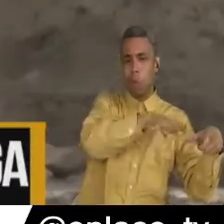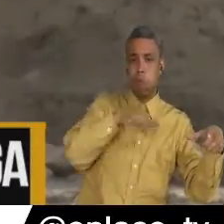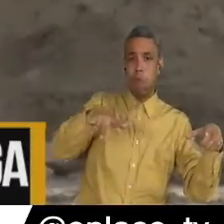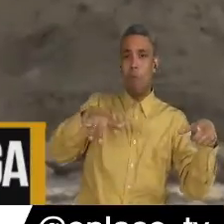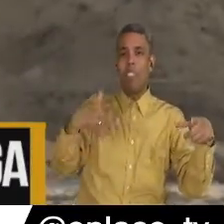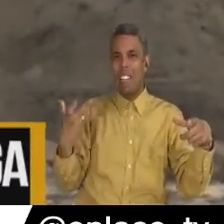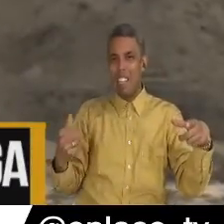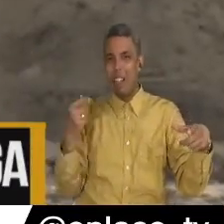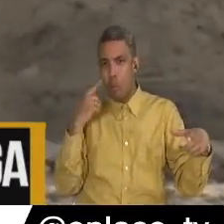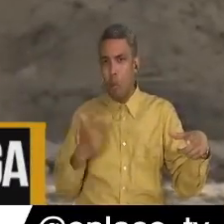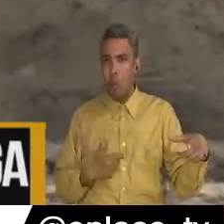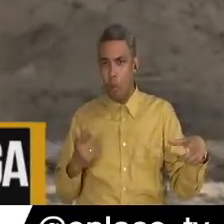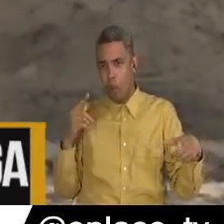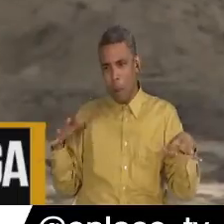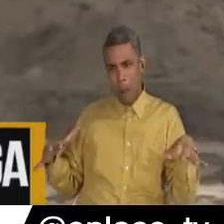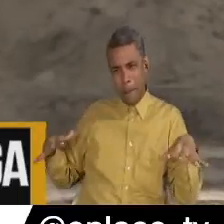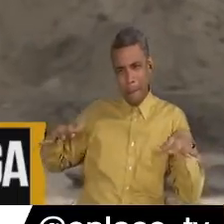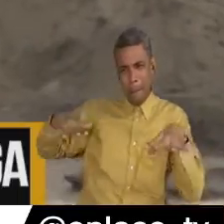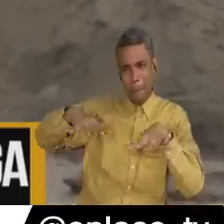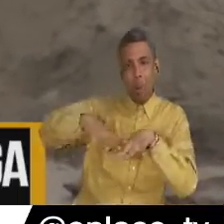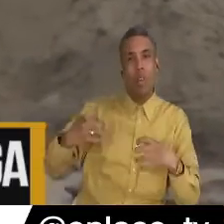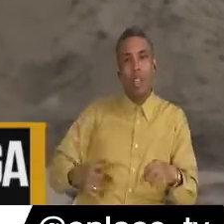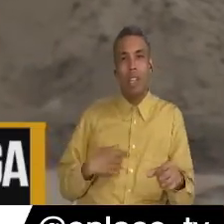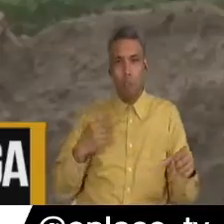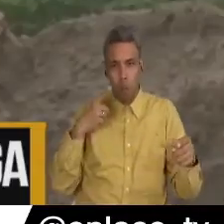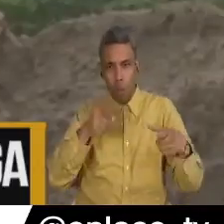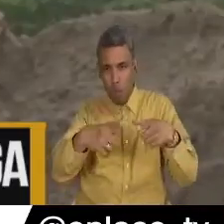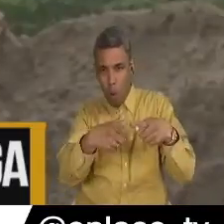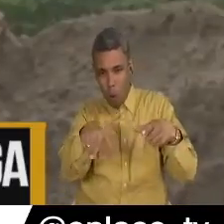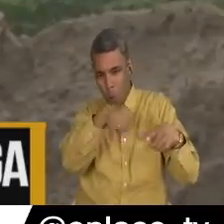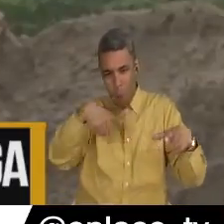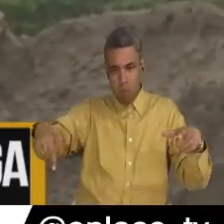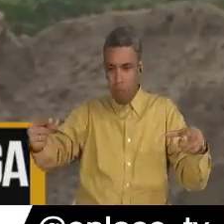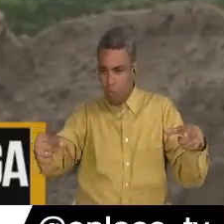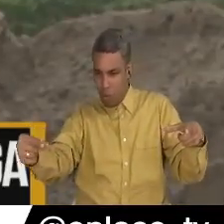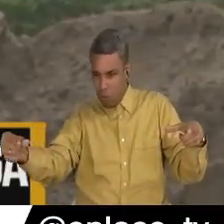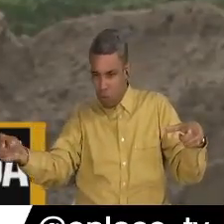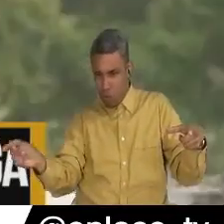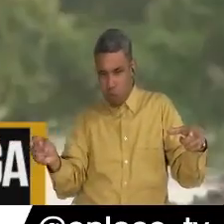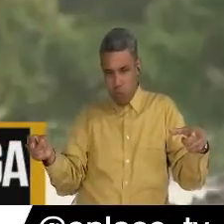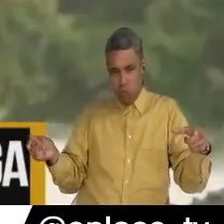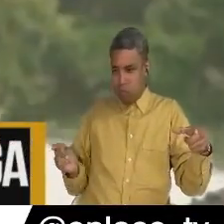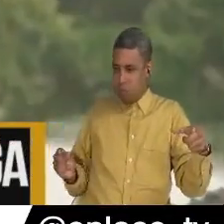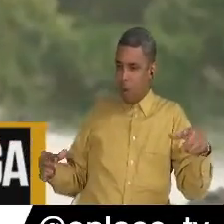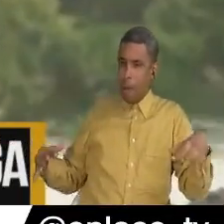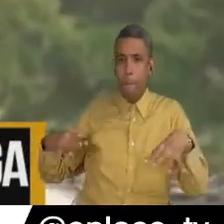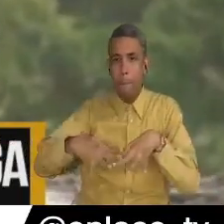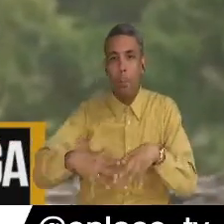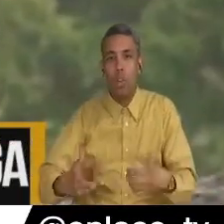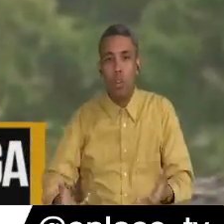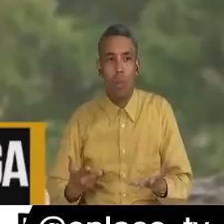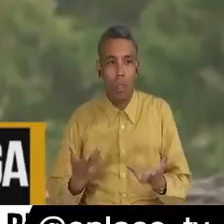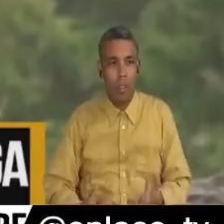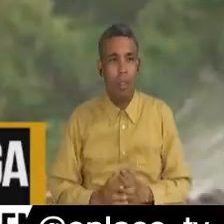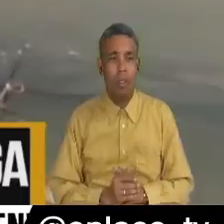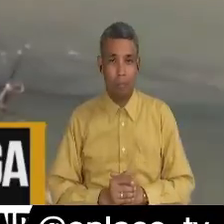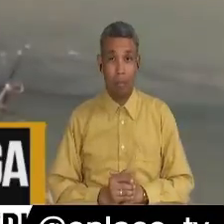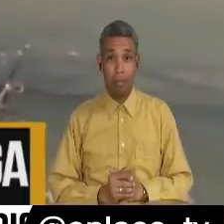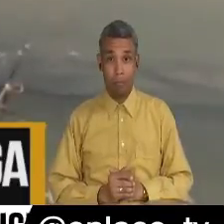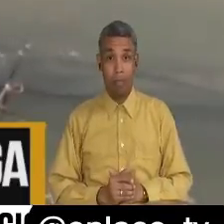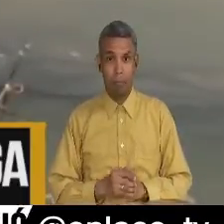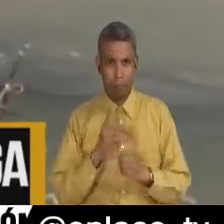vamos a utilizar geotextiles, vamos a utilizar geobolsas o geobags que se rellenan con arena y yo con